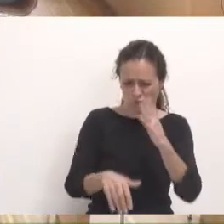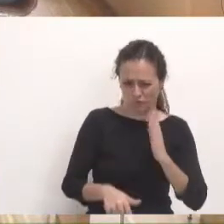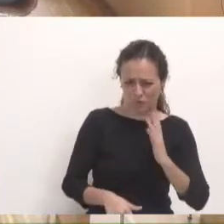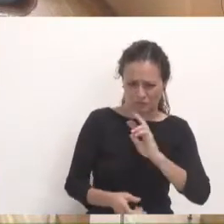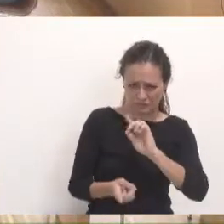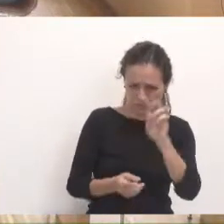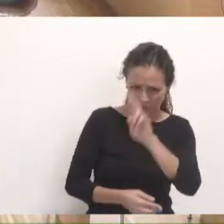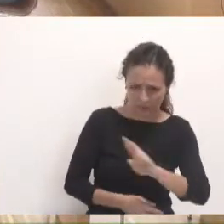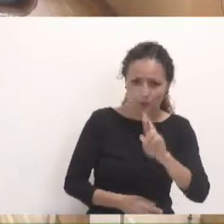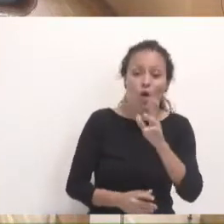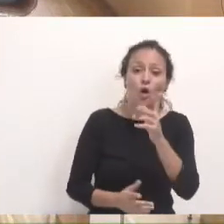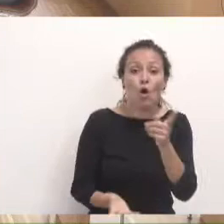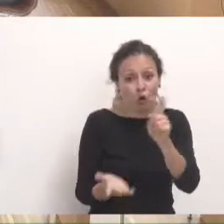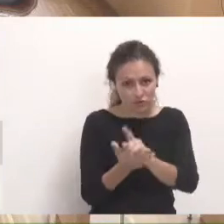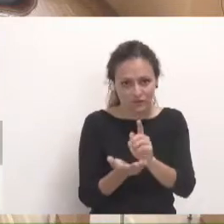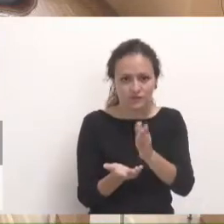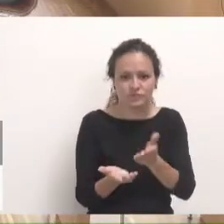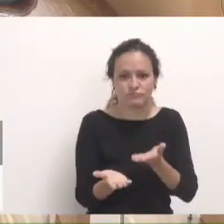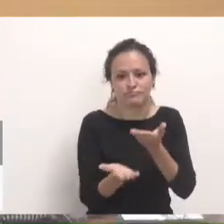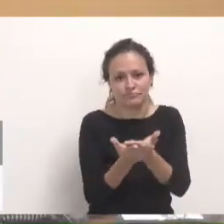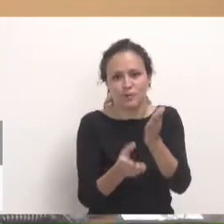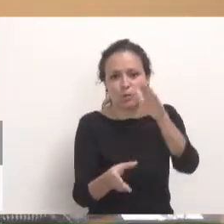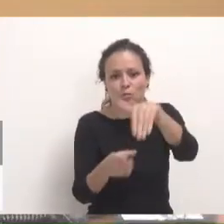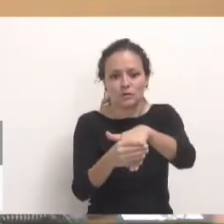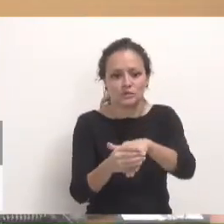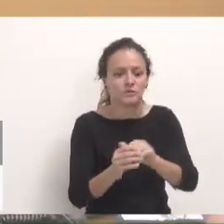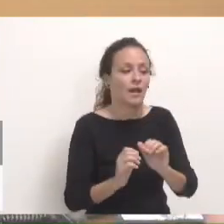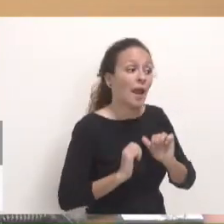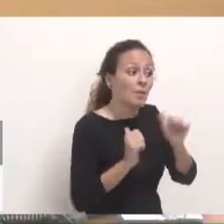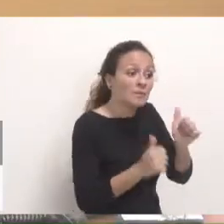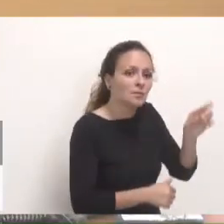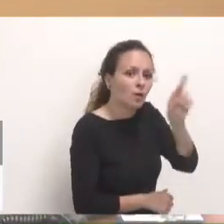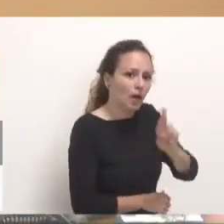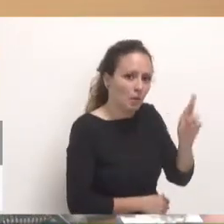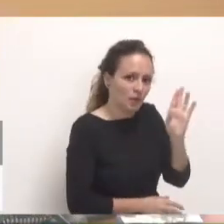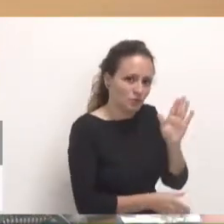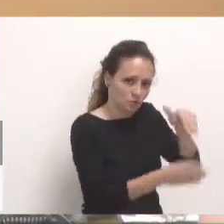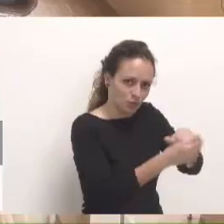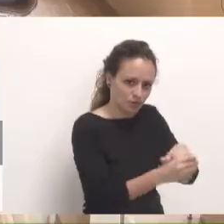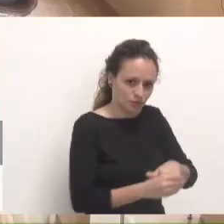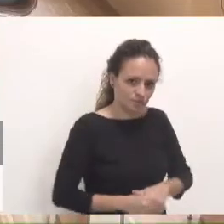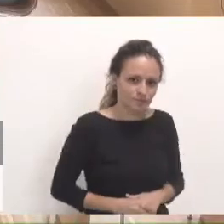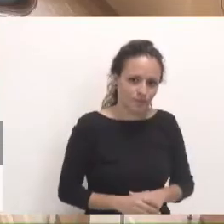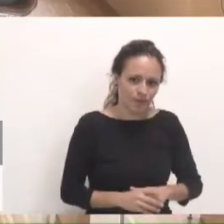Se inicia la se somete a votación de nuevo. Comienza la repetición de la votación.